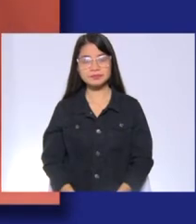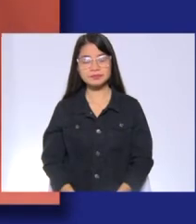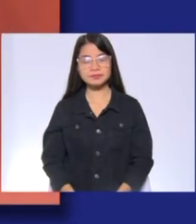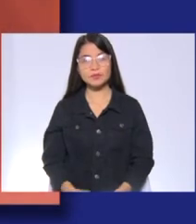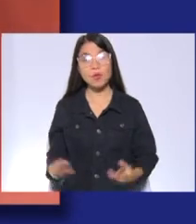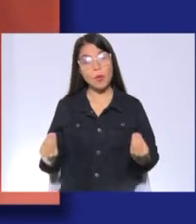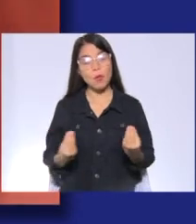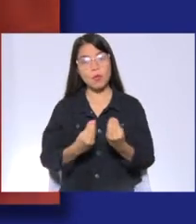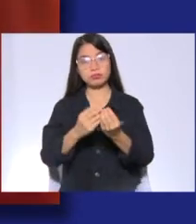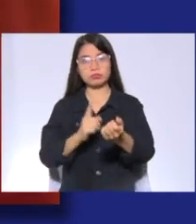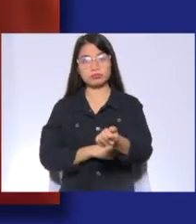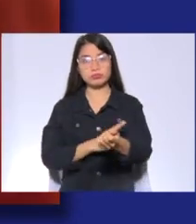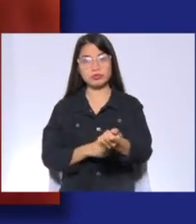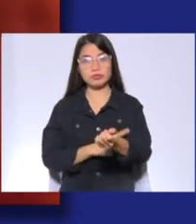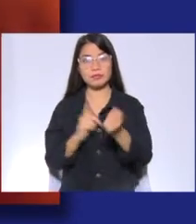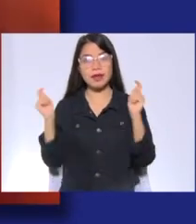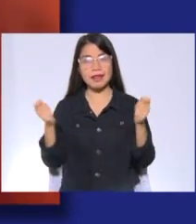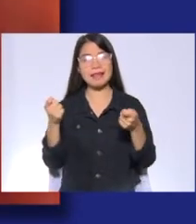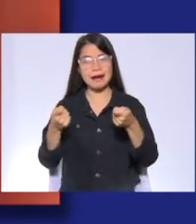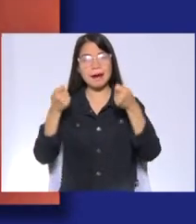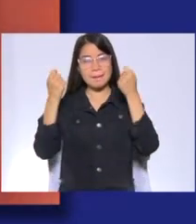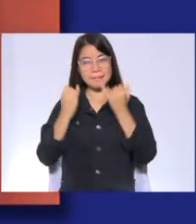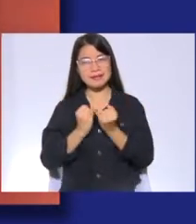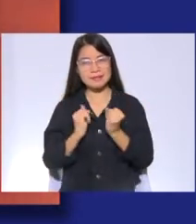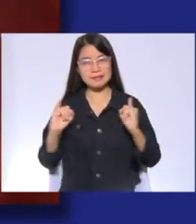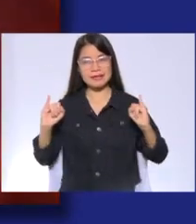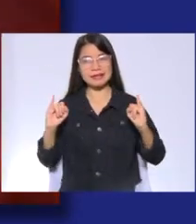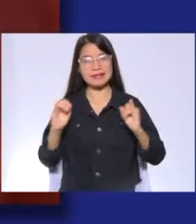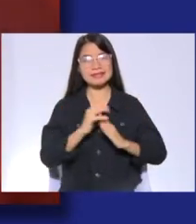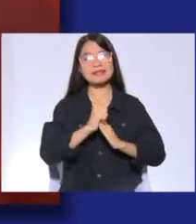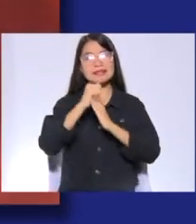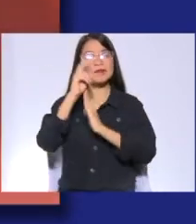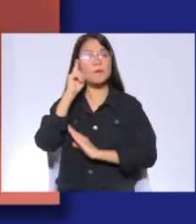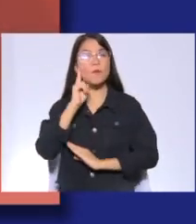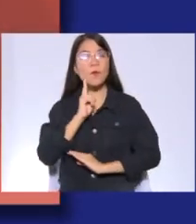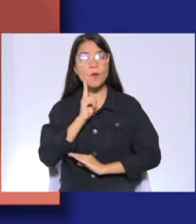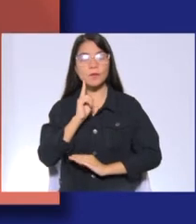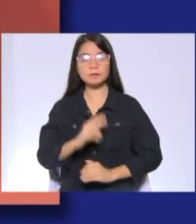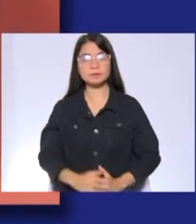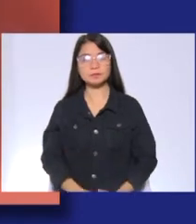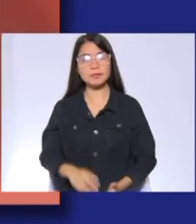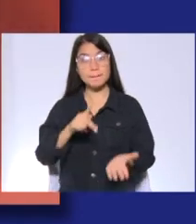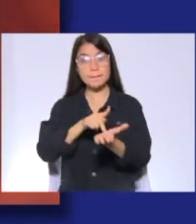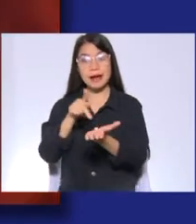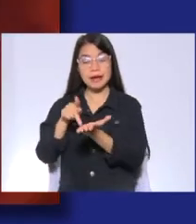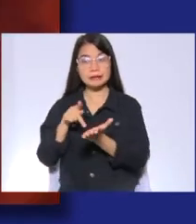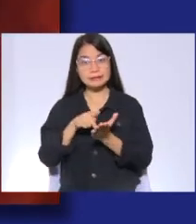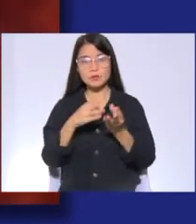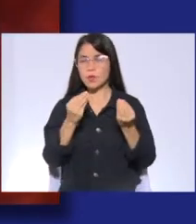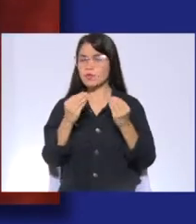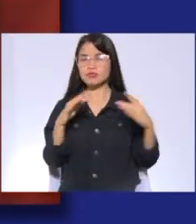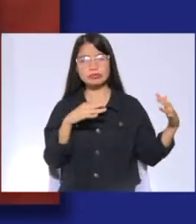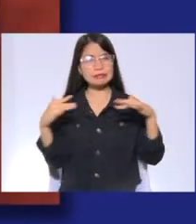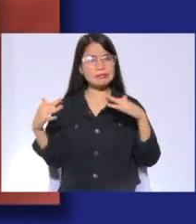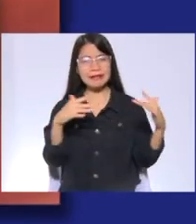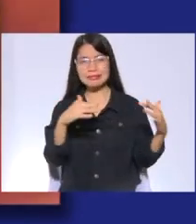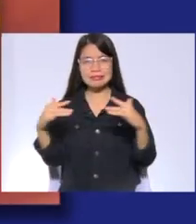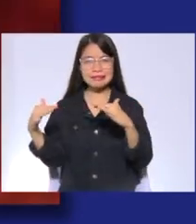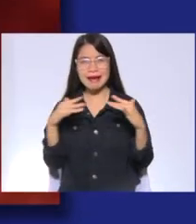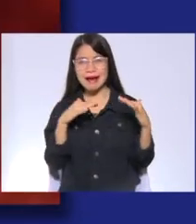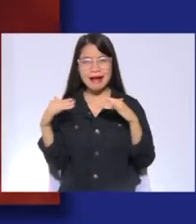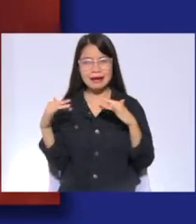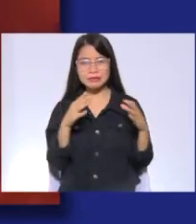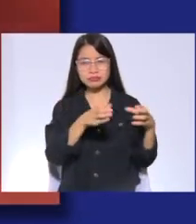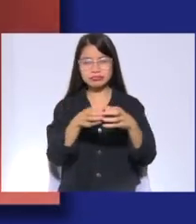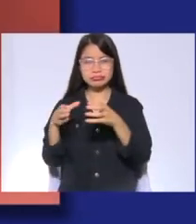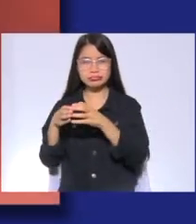hermanos a la campaña admirable, iniciada por el libertador Simón Bolívar. Participó en más de siete batallas, también en la